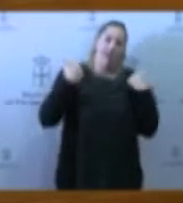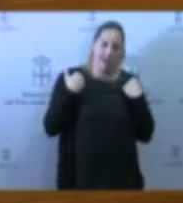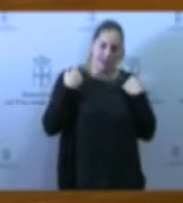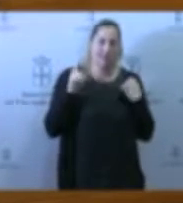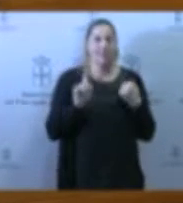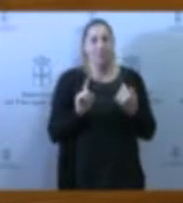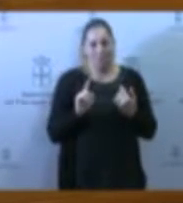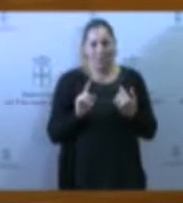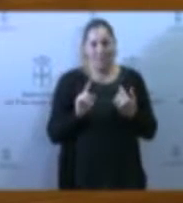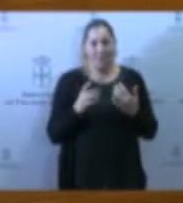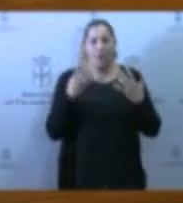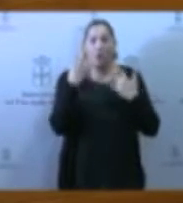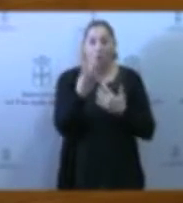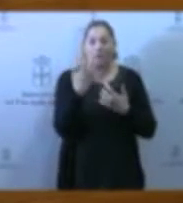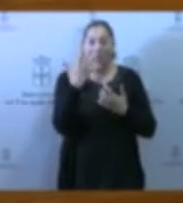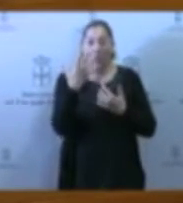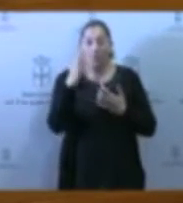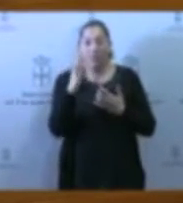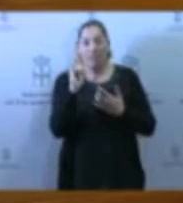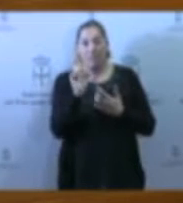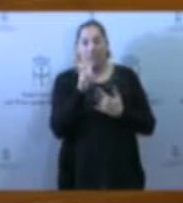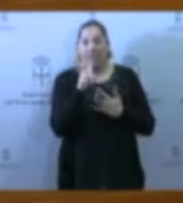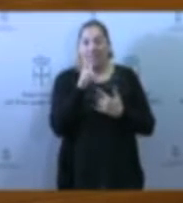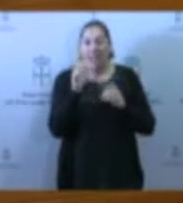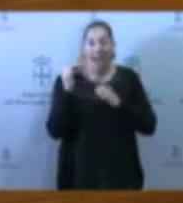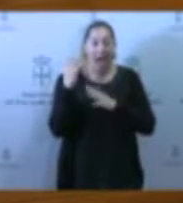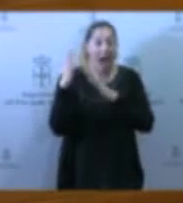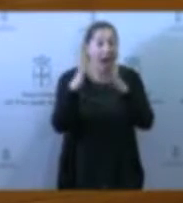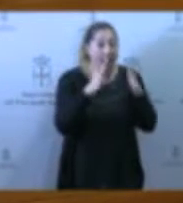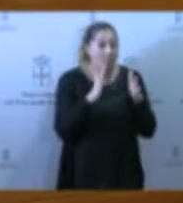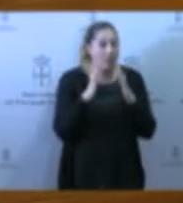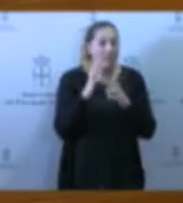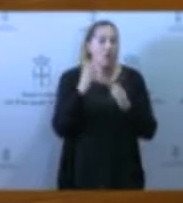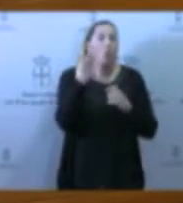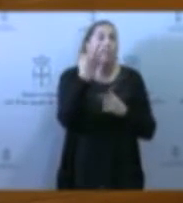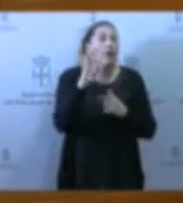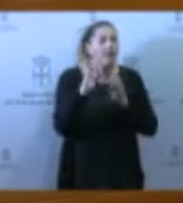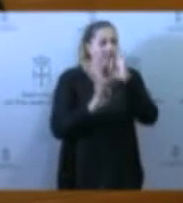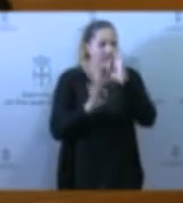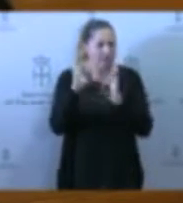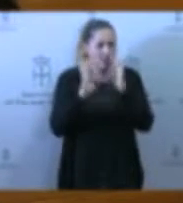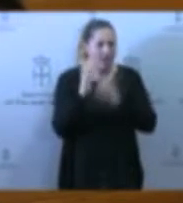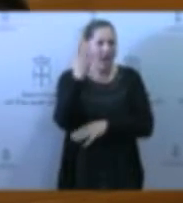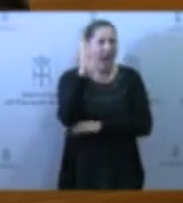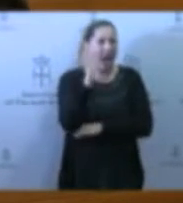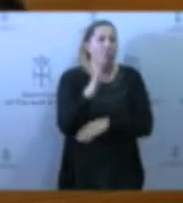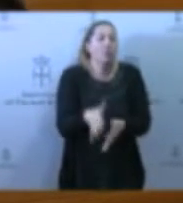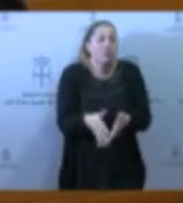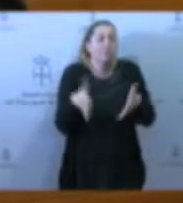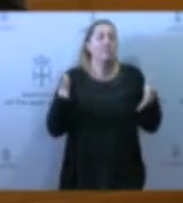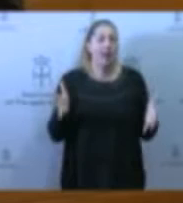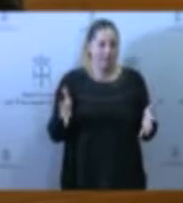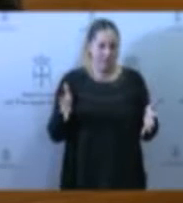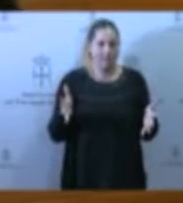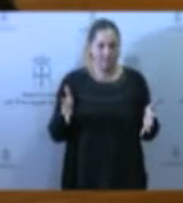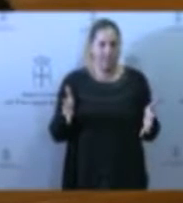hablando, por tanto, de 450.000 hectáreas arbóreas, de las que el 40% se consideran árboles grandes. La primera